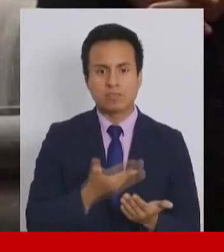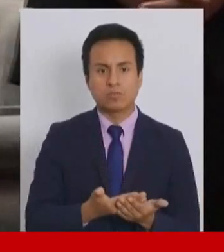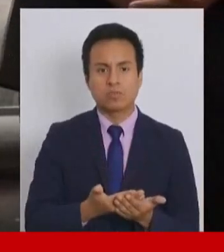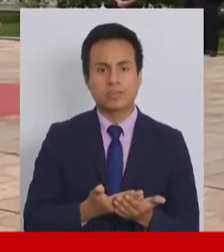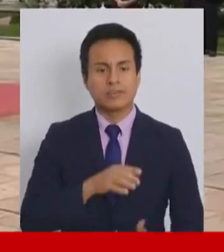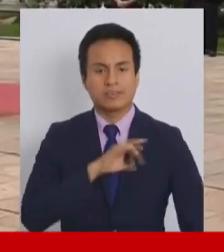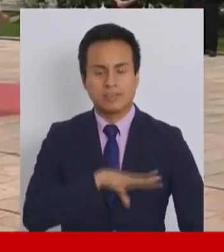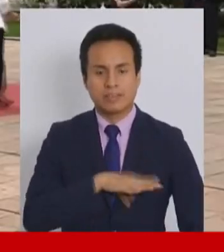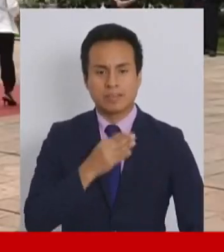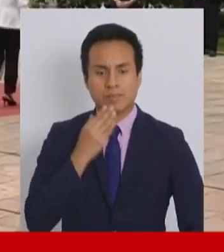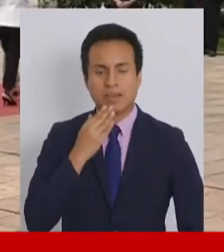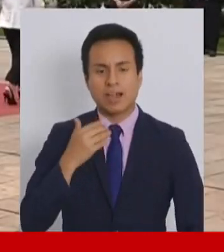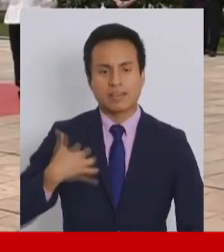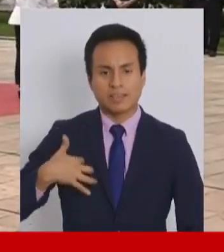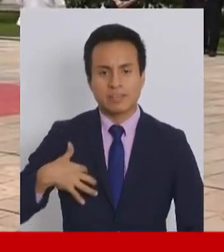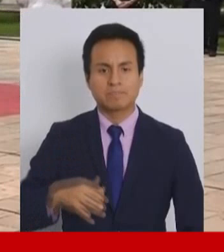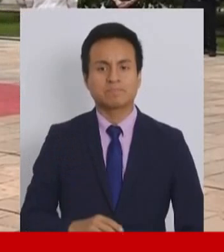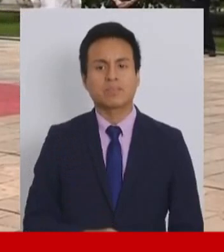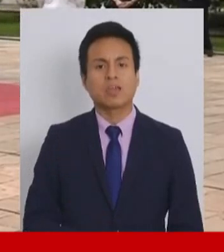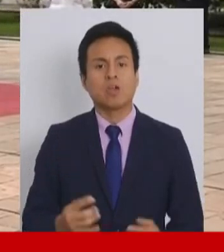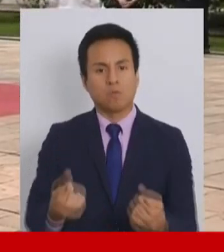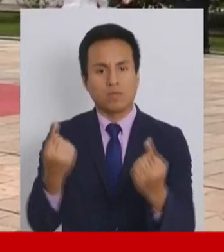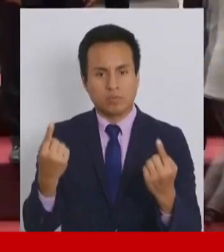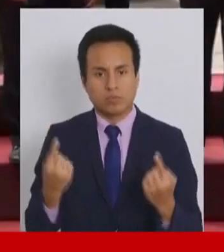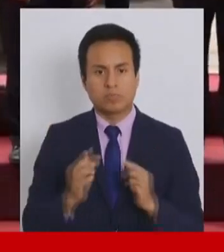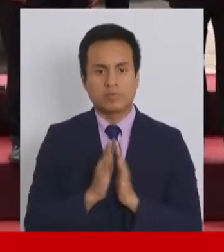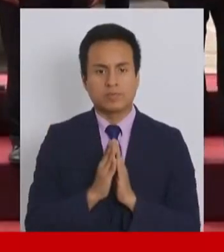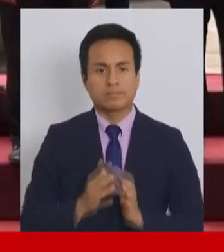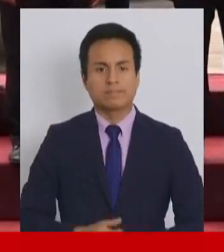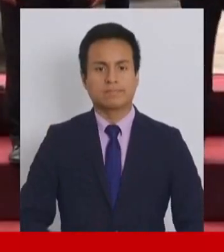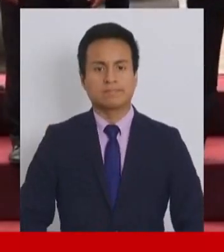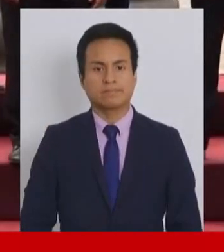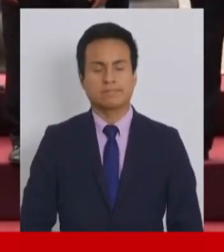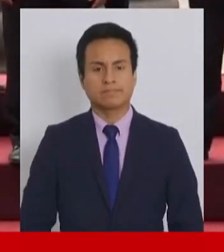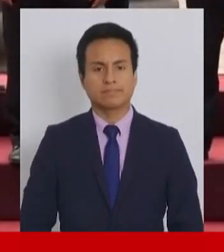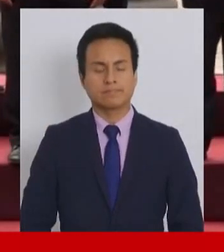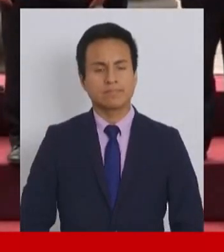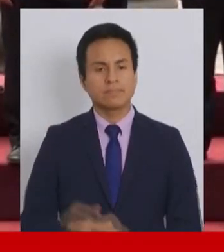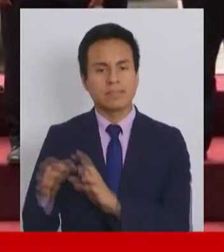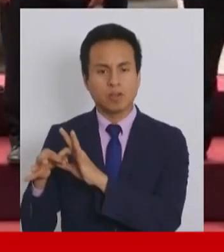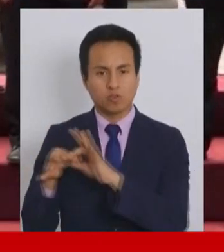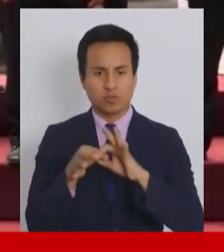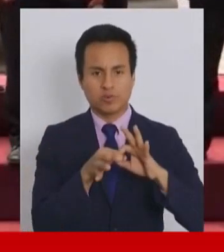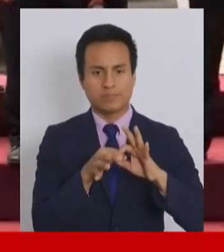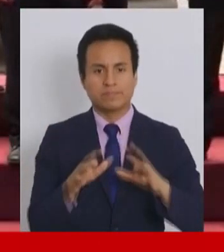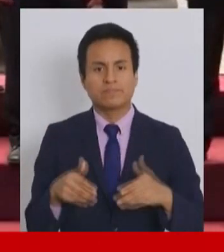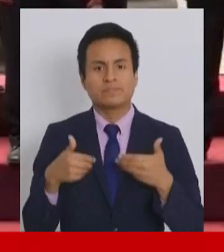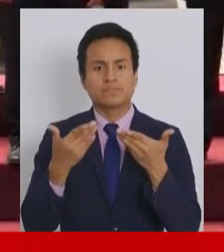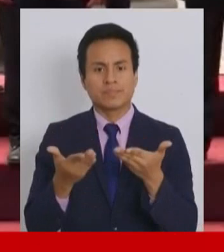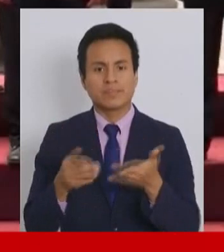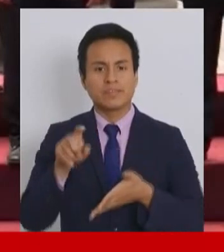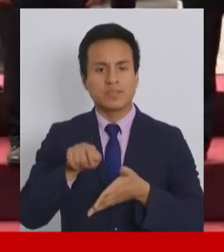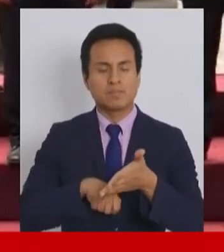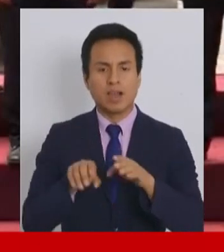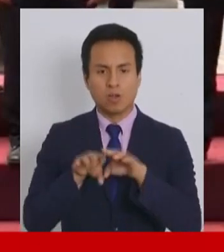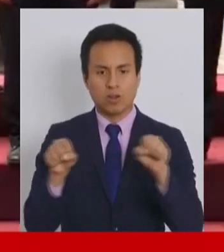República de Chile y 48 Argentina. Horas vuelven a sus ubicaciones allí en el país trasandino y se espera, como les decíamos, a continuación se llevará a cabo la firma de